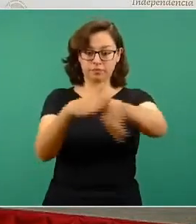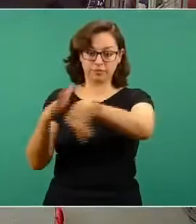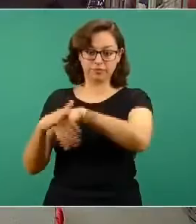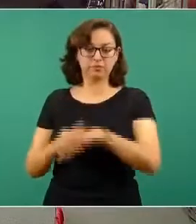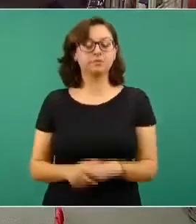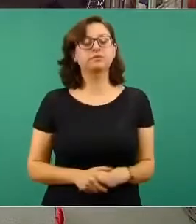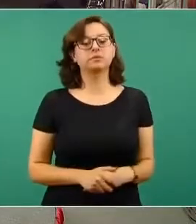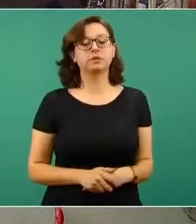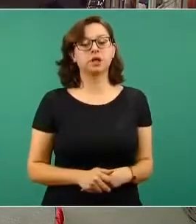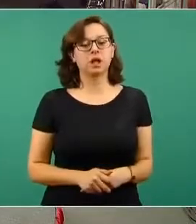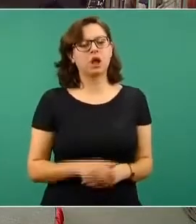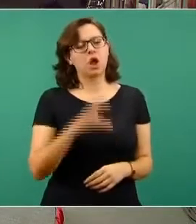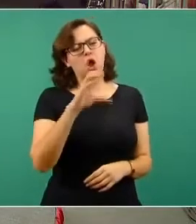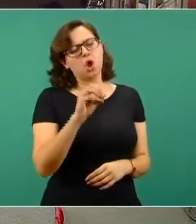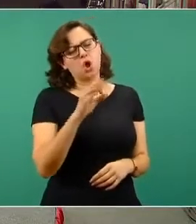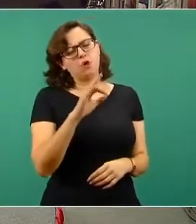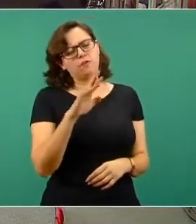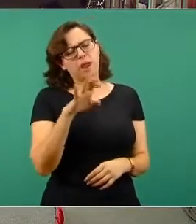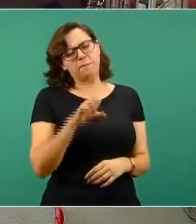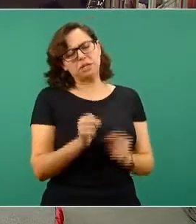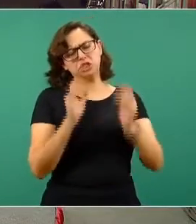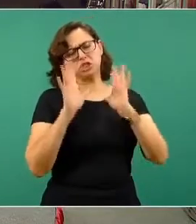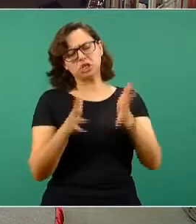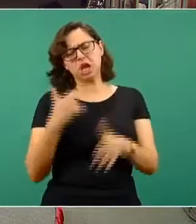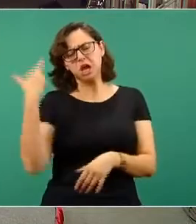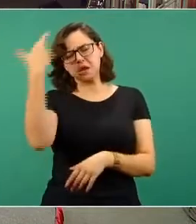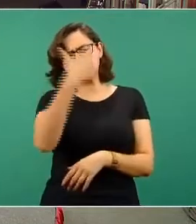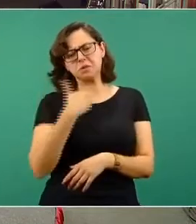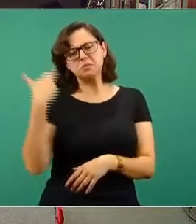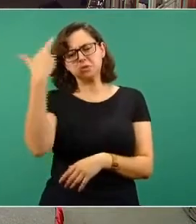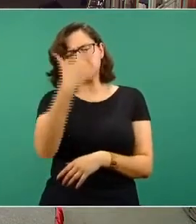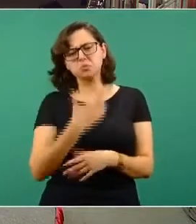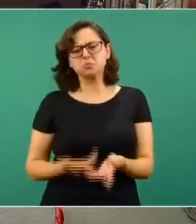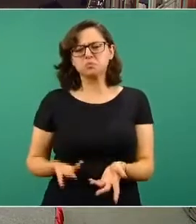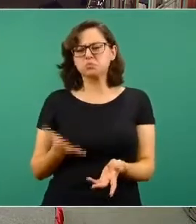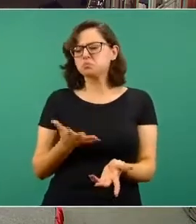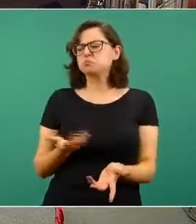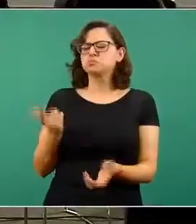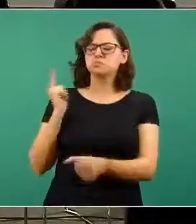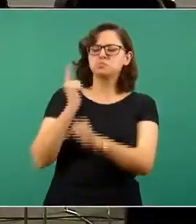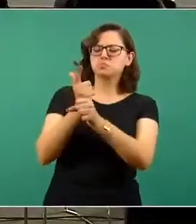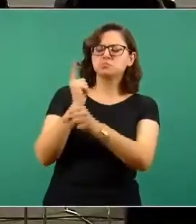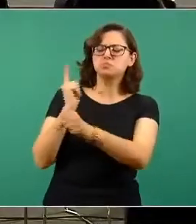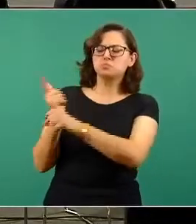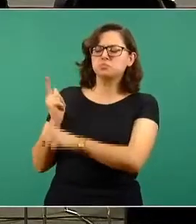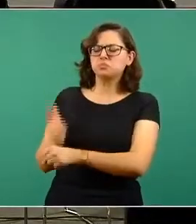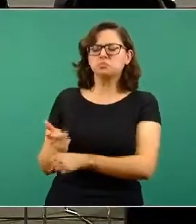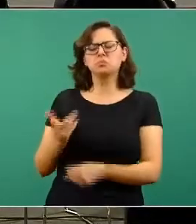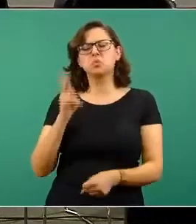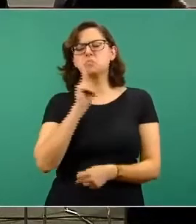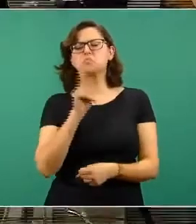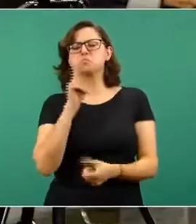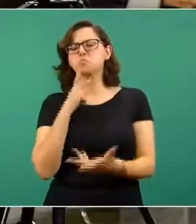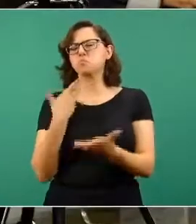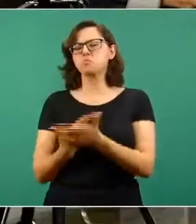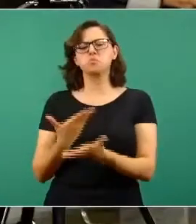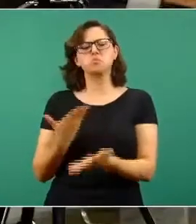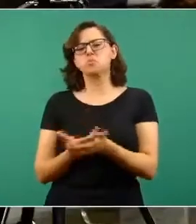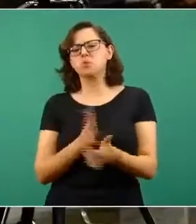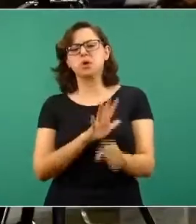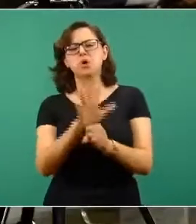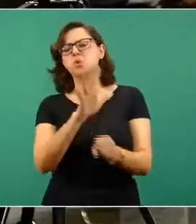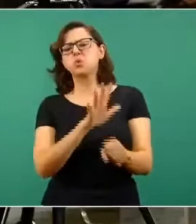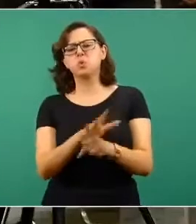COFEPRIS terminó este análisis, como usted lo refiere, doctor, ¿qué fue lo que se encontró? ¿Cuáles son los elementos y las evidencias que tiene COFEPRIS